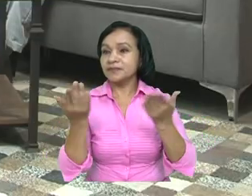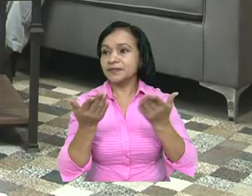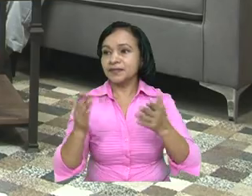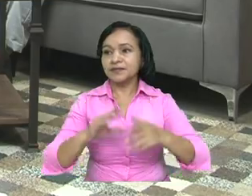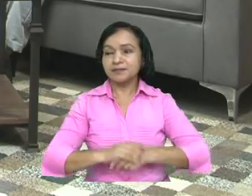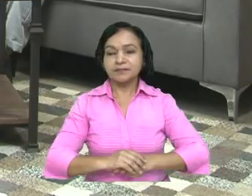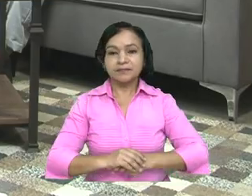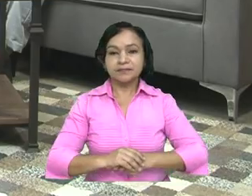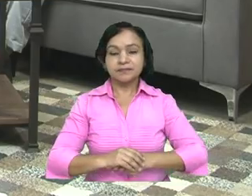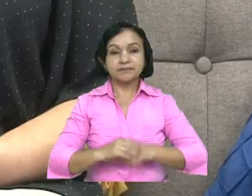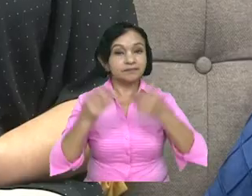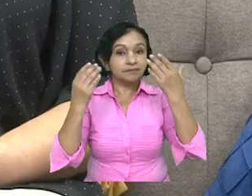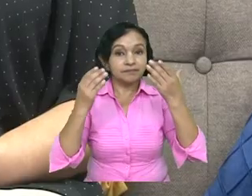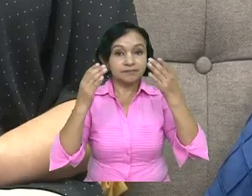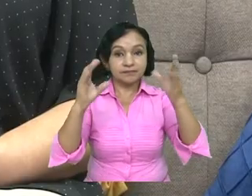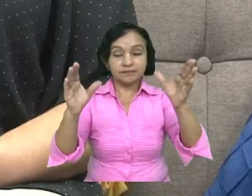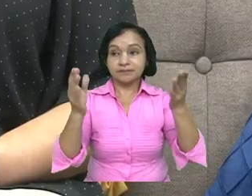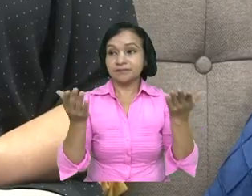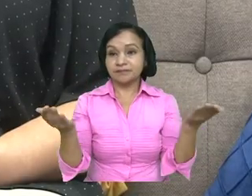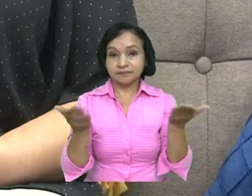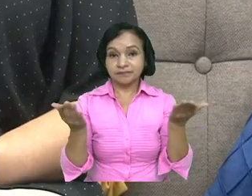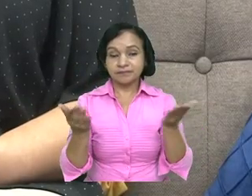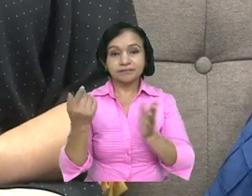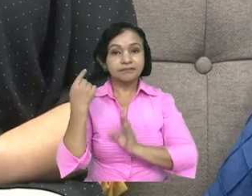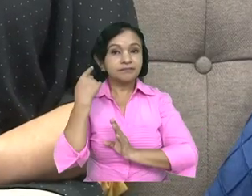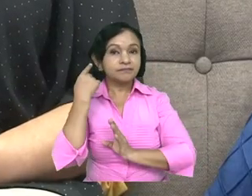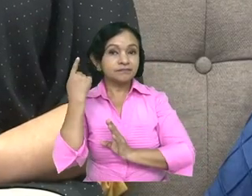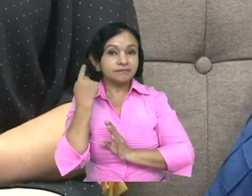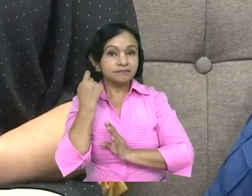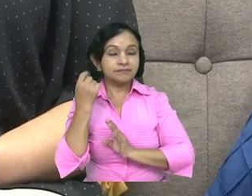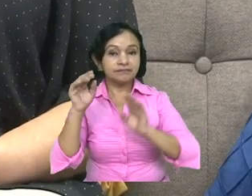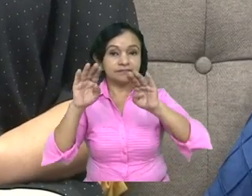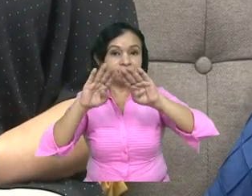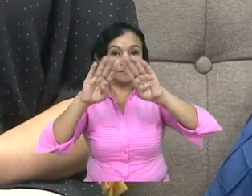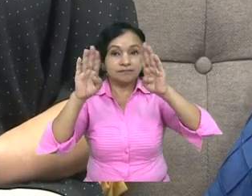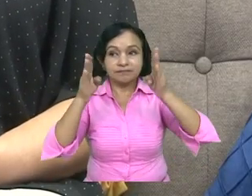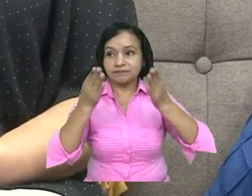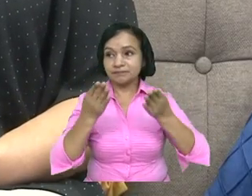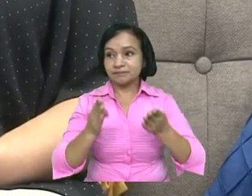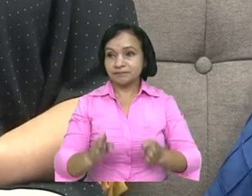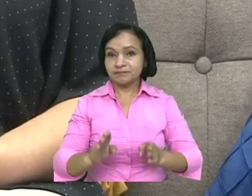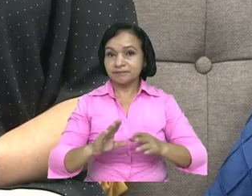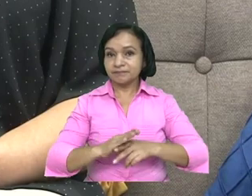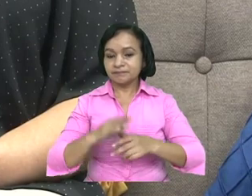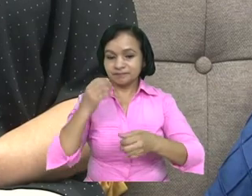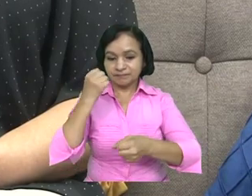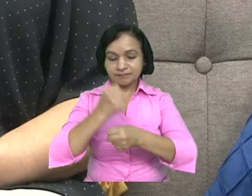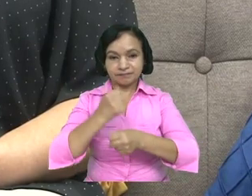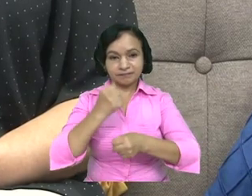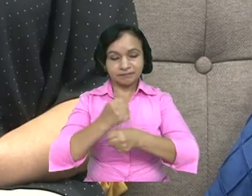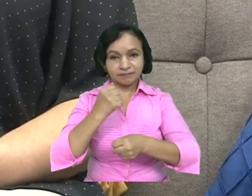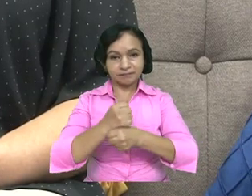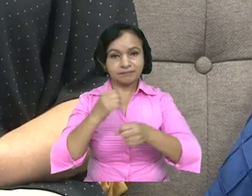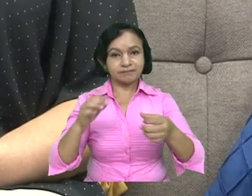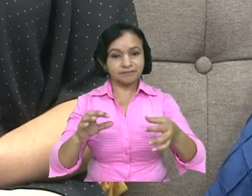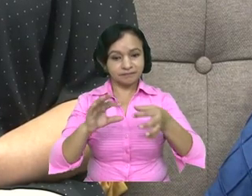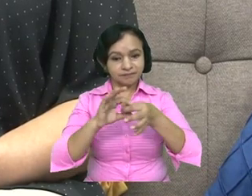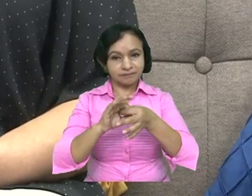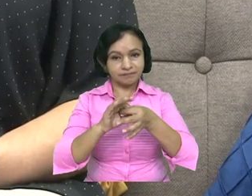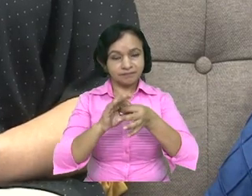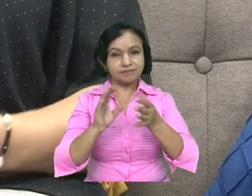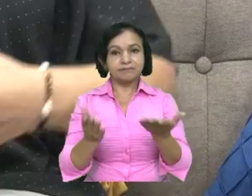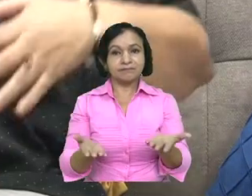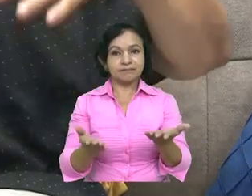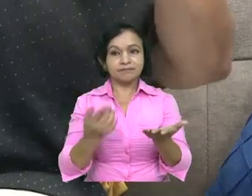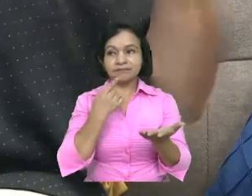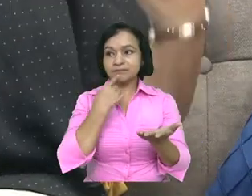al principio estábamos escuchando a una de las compañeras, claro, que trabaja ahí y dice